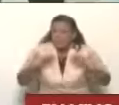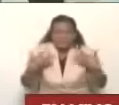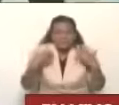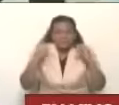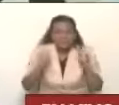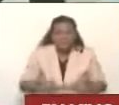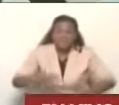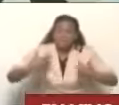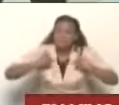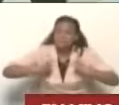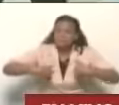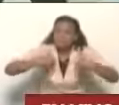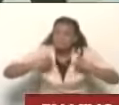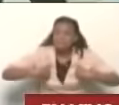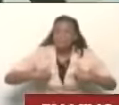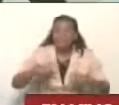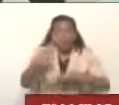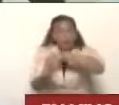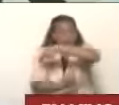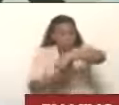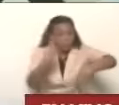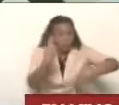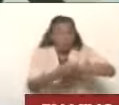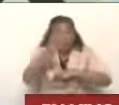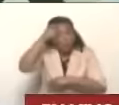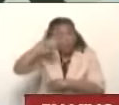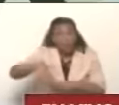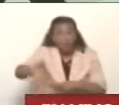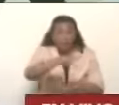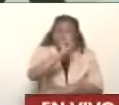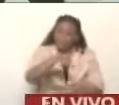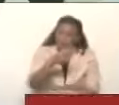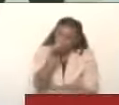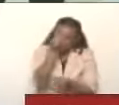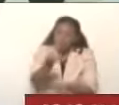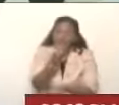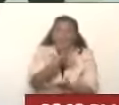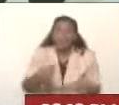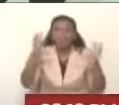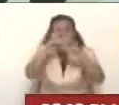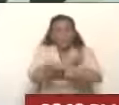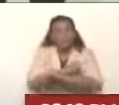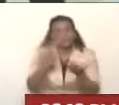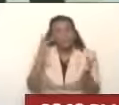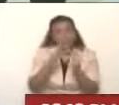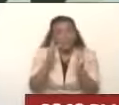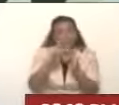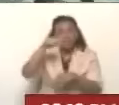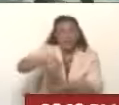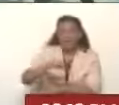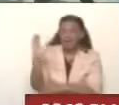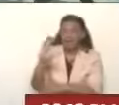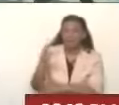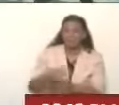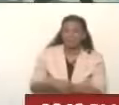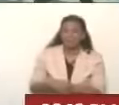y sacrificio, presidente, por nuestra revolución, por nuestro pueblo. Y buenas noches. Adelante, presidente, si tiene alguna